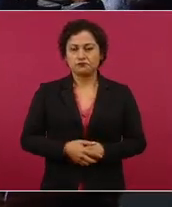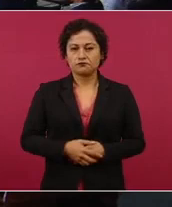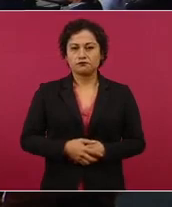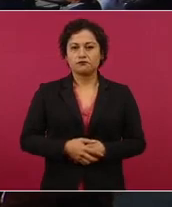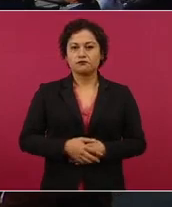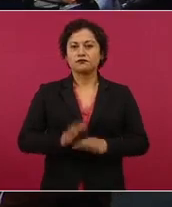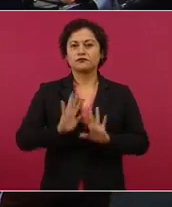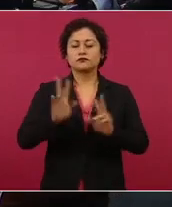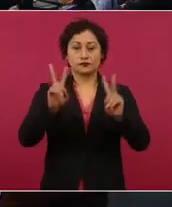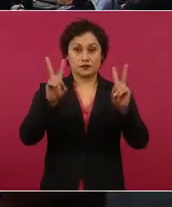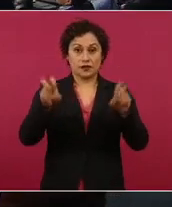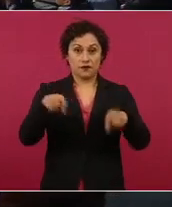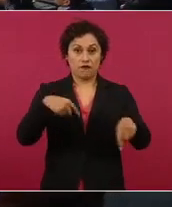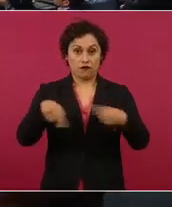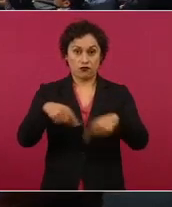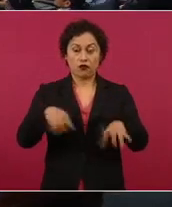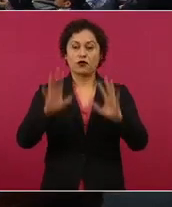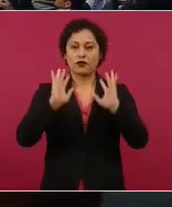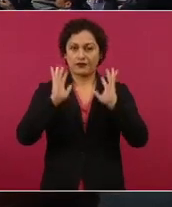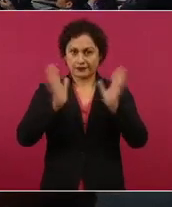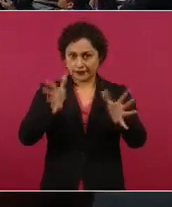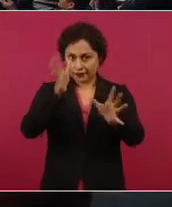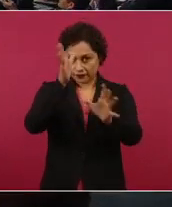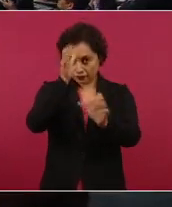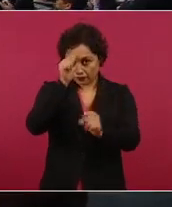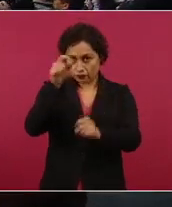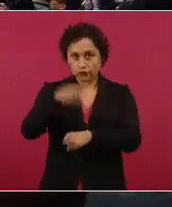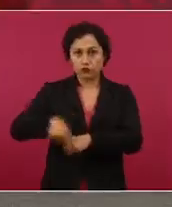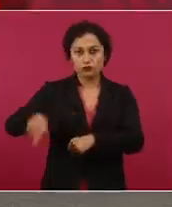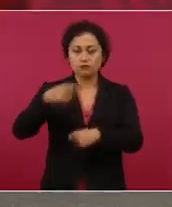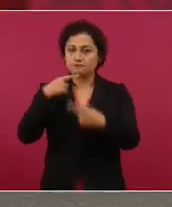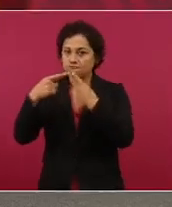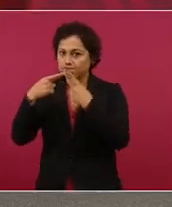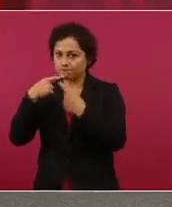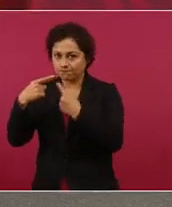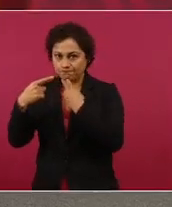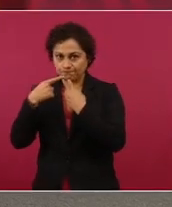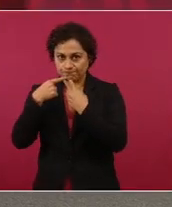del fútbol ya quedamos de que se van a poner de acuerdo.